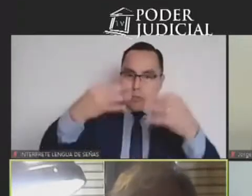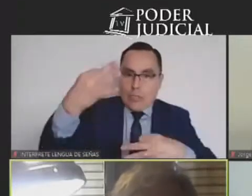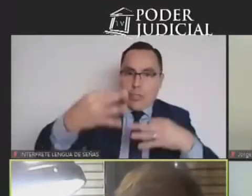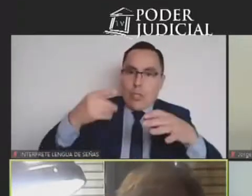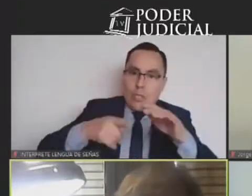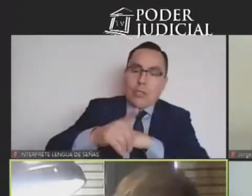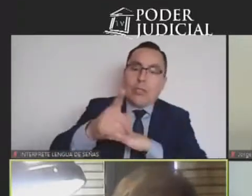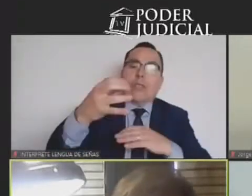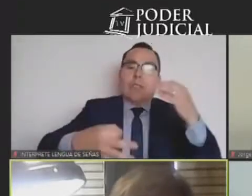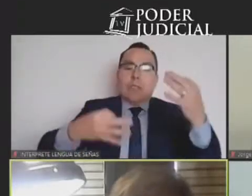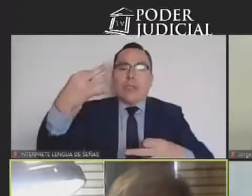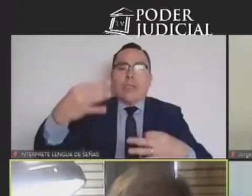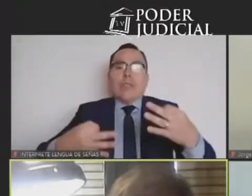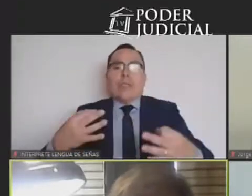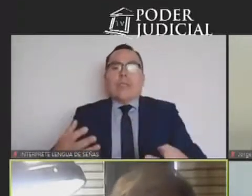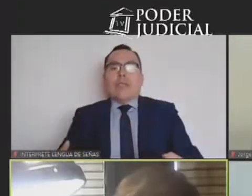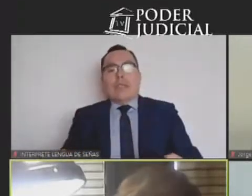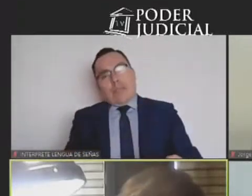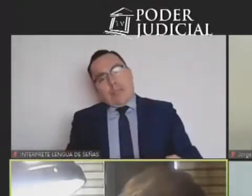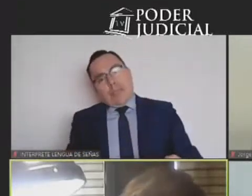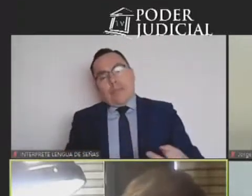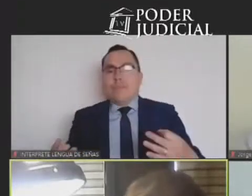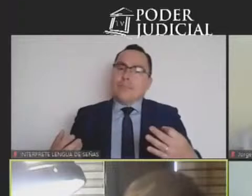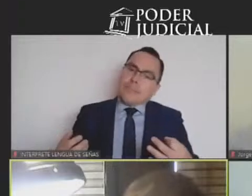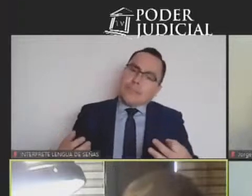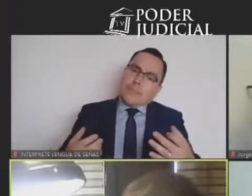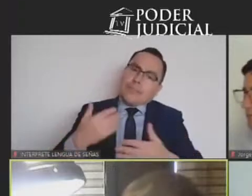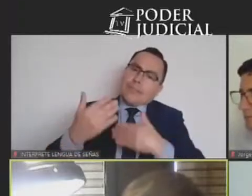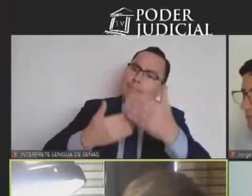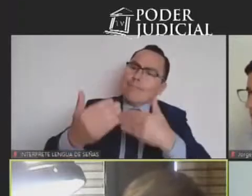acceder de diferentes maneras. Bueno,